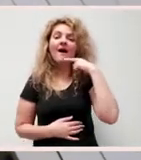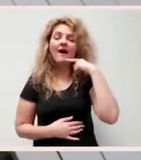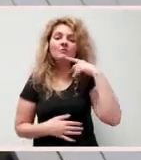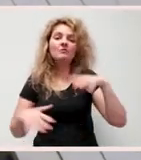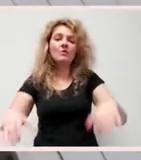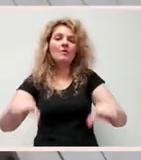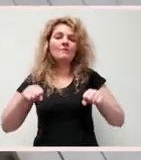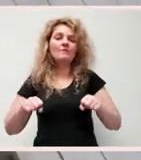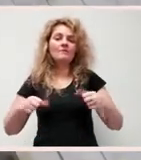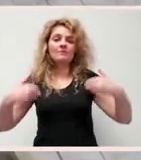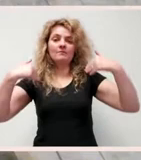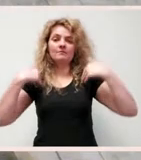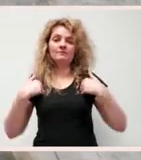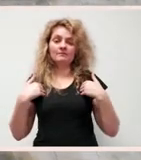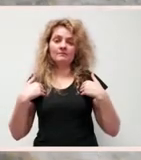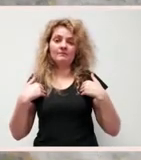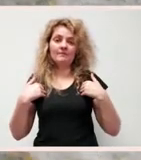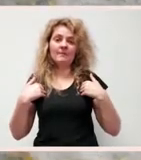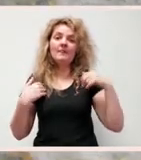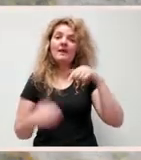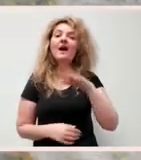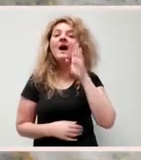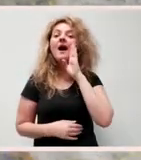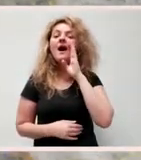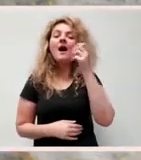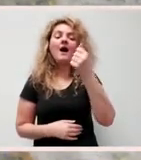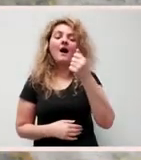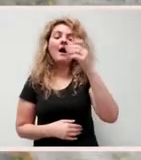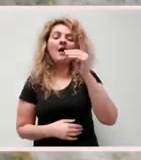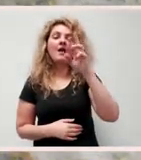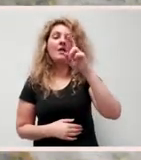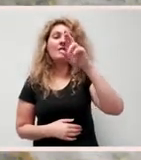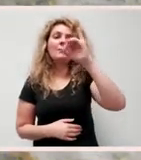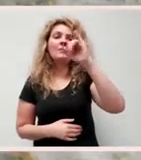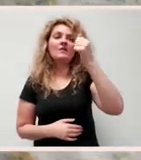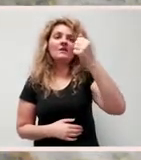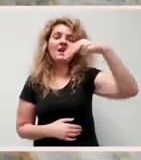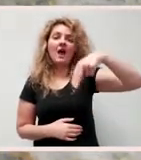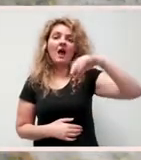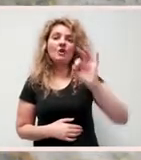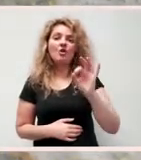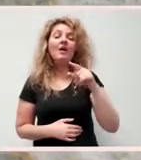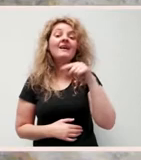de mandato de Adriano. E sabemos que ese ano era o ano 134 d.C. Xa temos